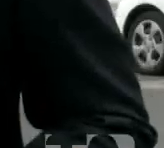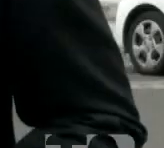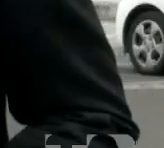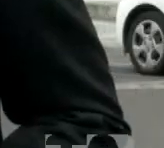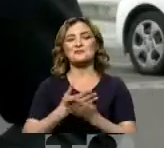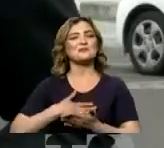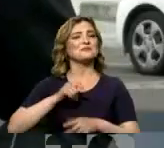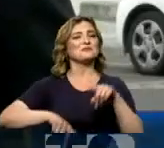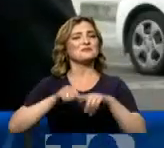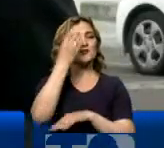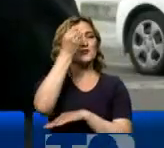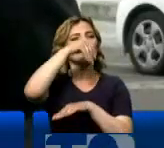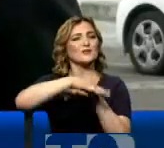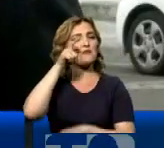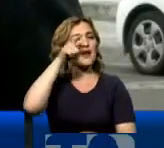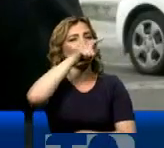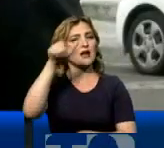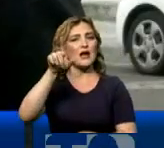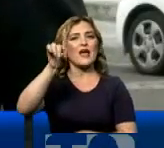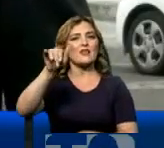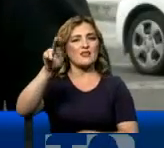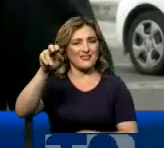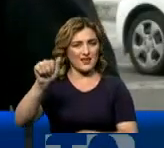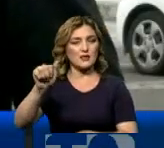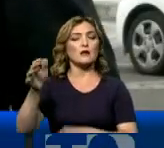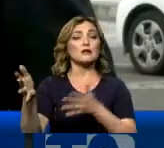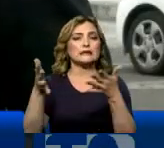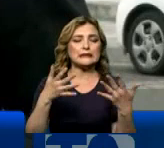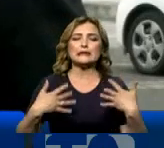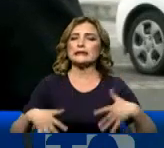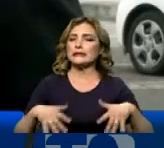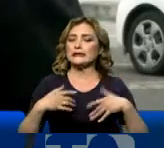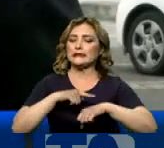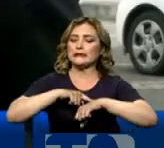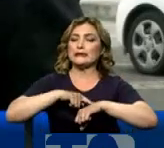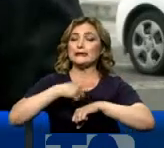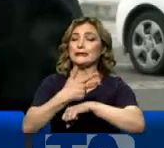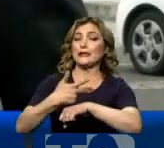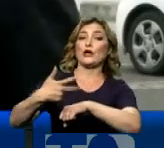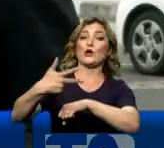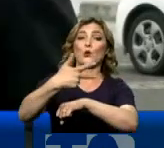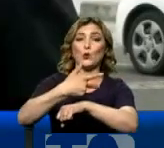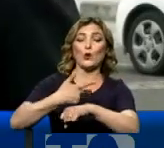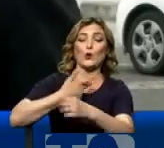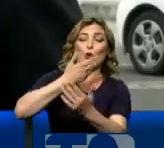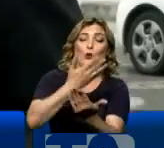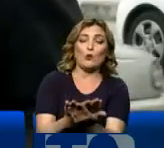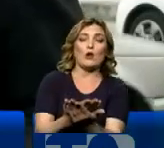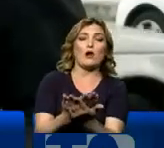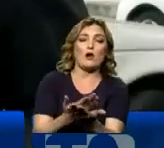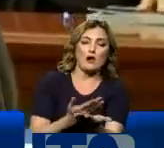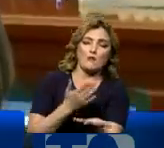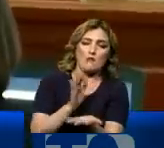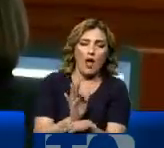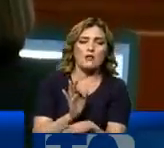Gracias, ¿qué tal, amigos? Buenas tardes. La fiscal general del estado, Diana Salazar, ha tomado algo más de 3 horas en la presentación de los alegatos